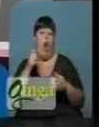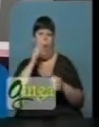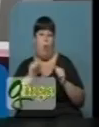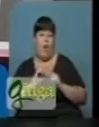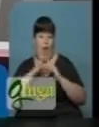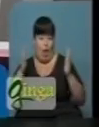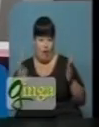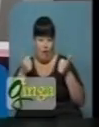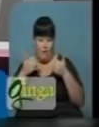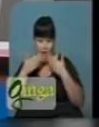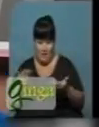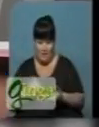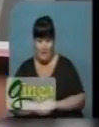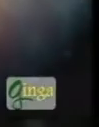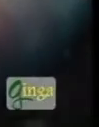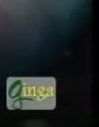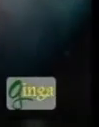gracias a manuel